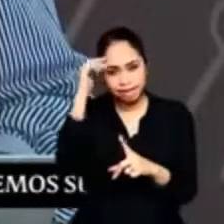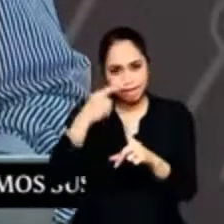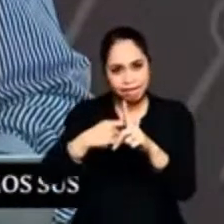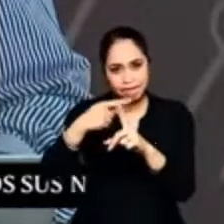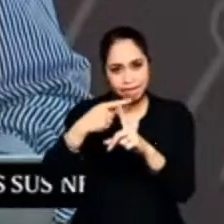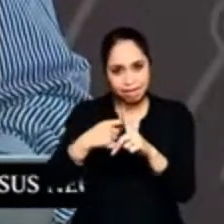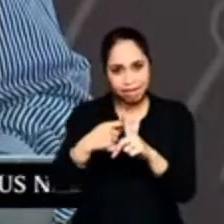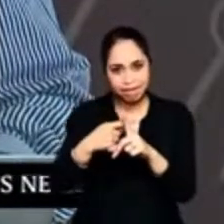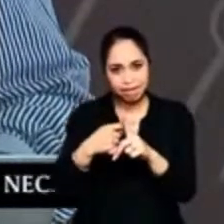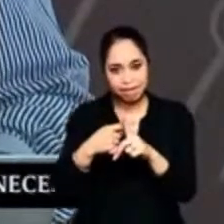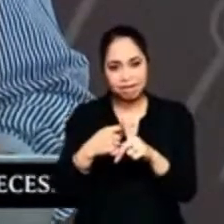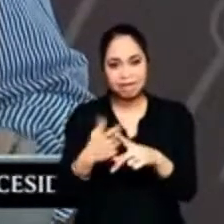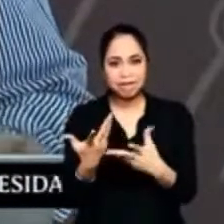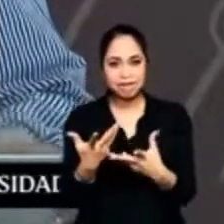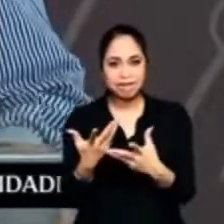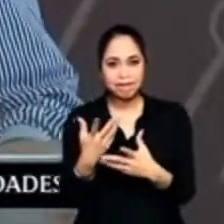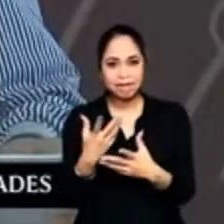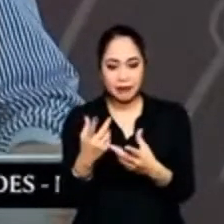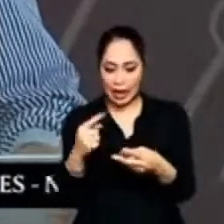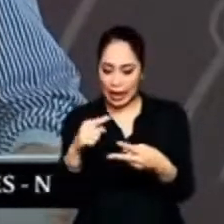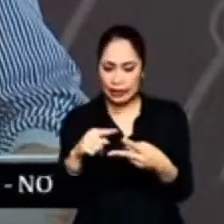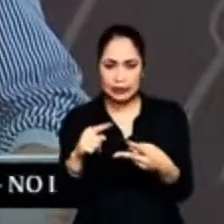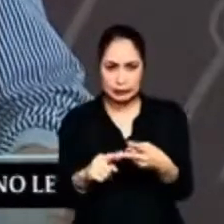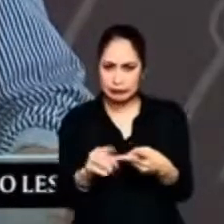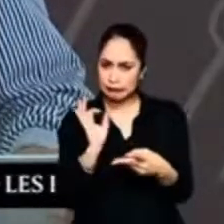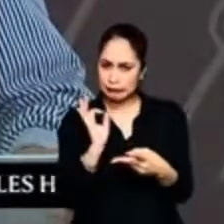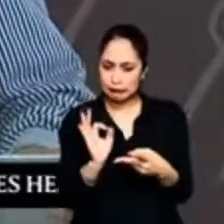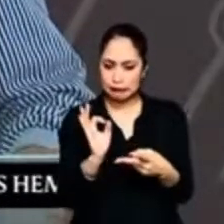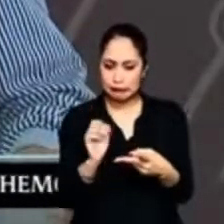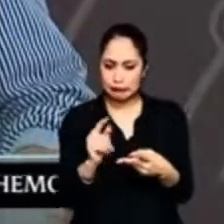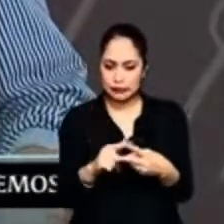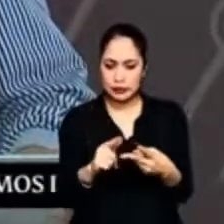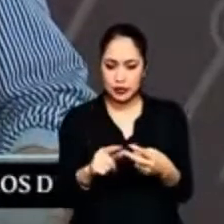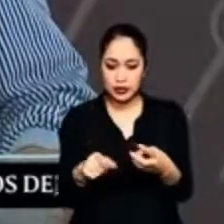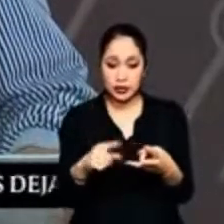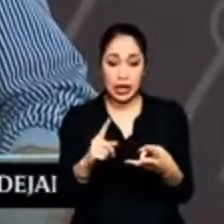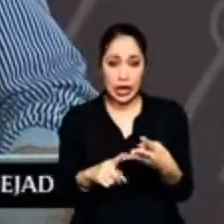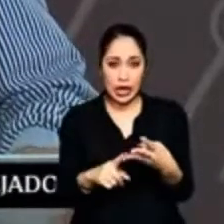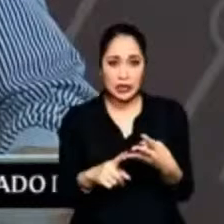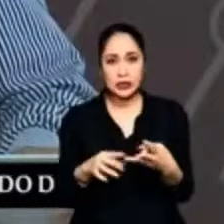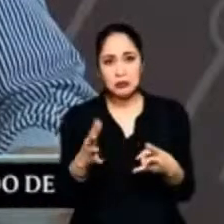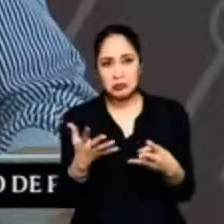Estaría pensando casi estrictamente en el cubrebocas.